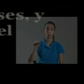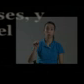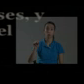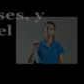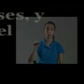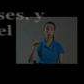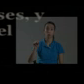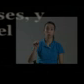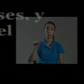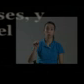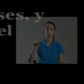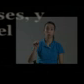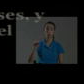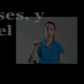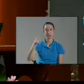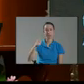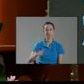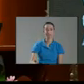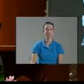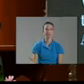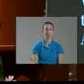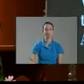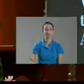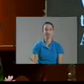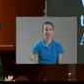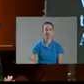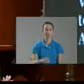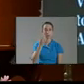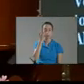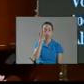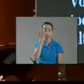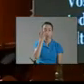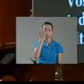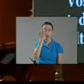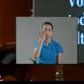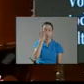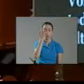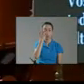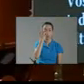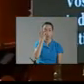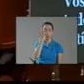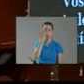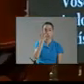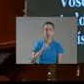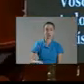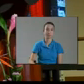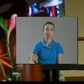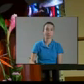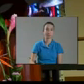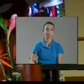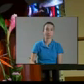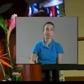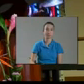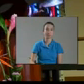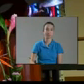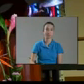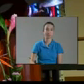¿Cuántos dicen amén? Sí. No sé por qué me estoy yendo por este lado, hermanos, pero bueno. Diga conmigo, Dios